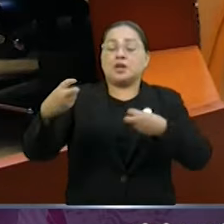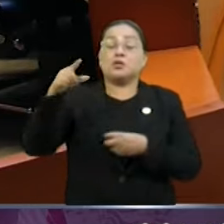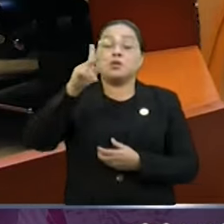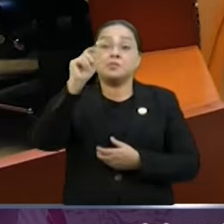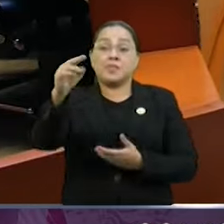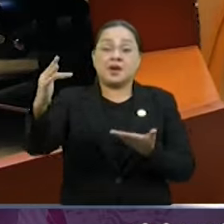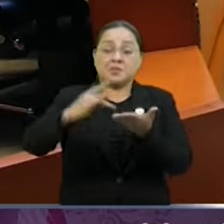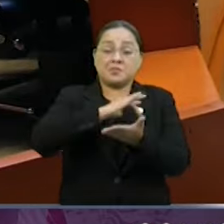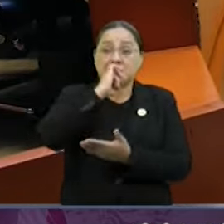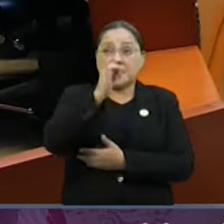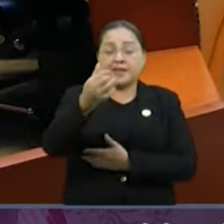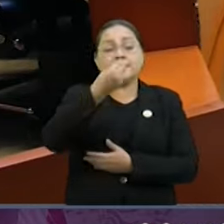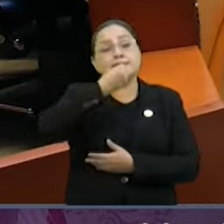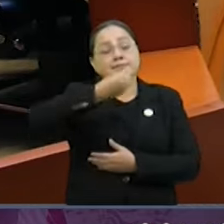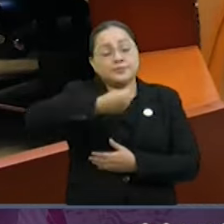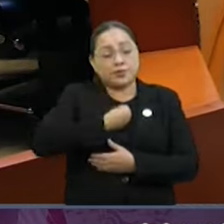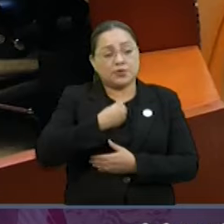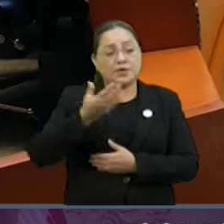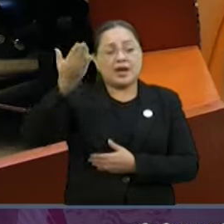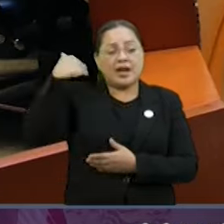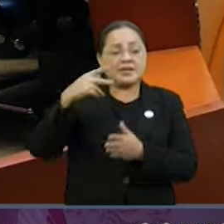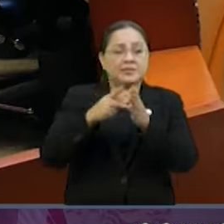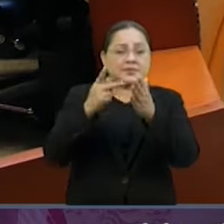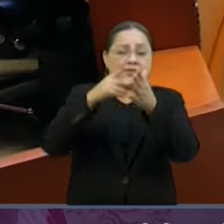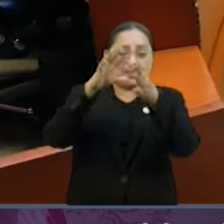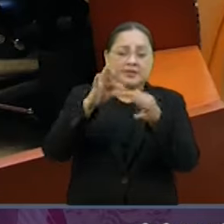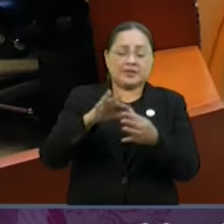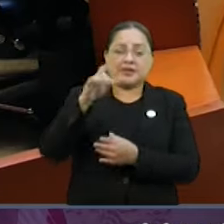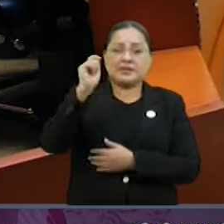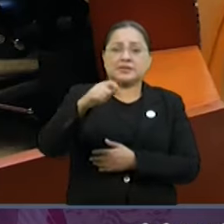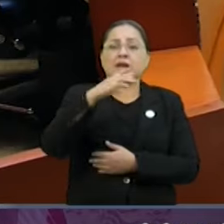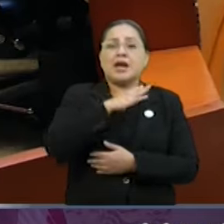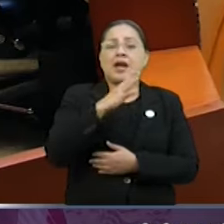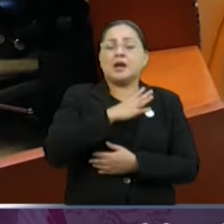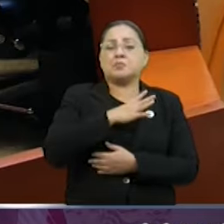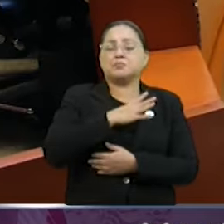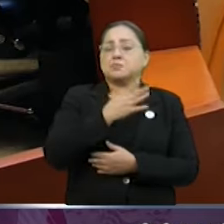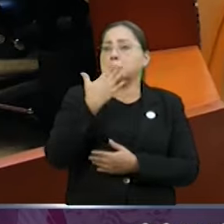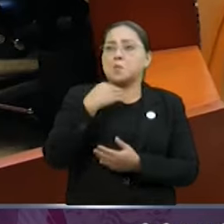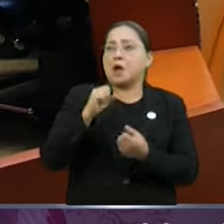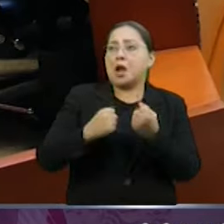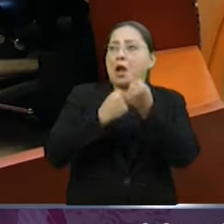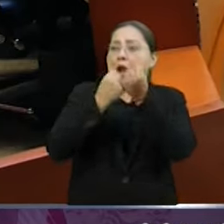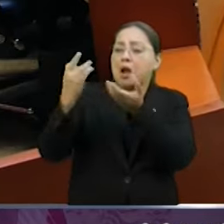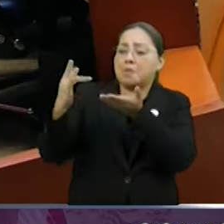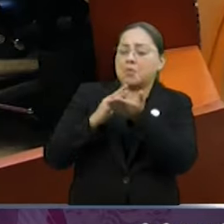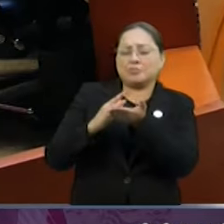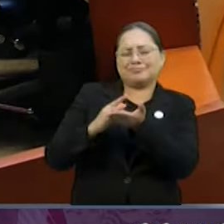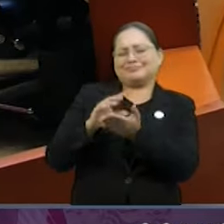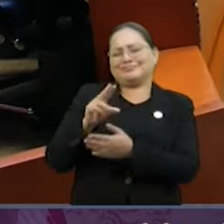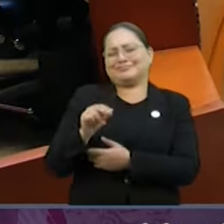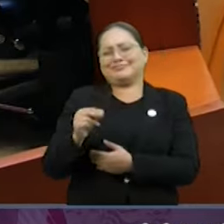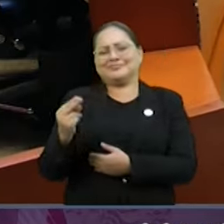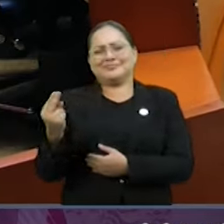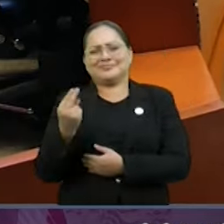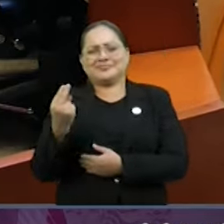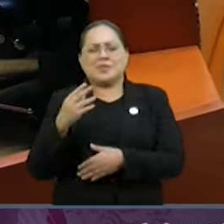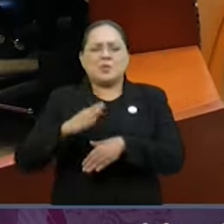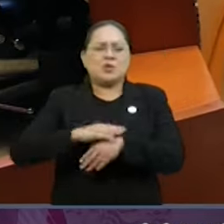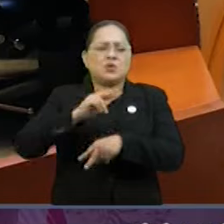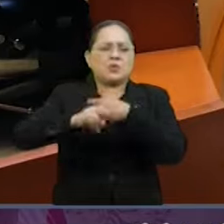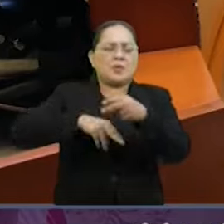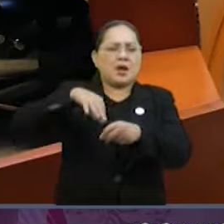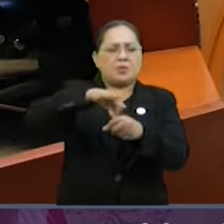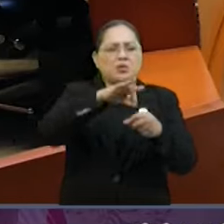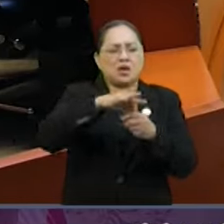realidad, como lo hemos dicho en otras ocasiones, pues ese respaldo no se necesita para aprobar lo que aquí